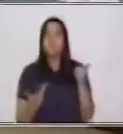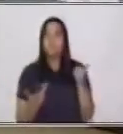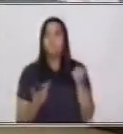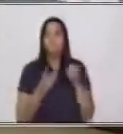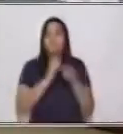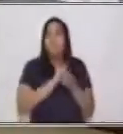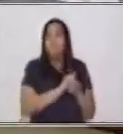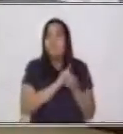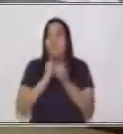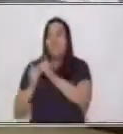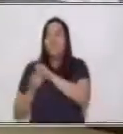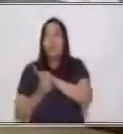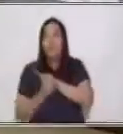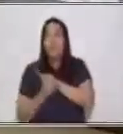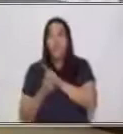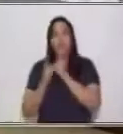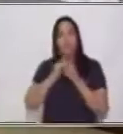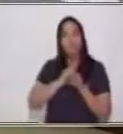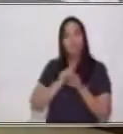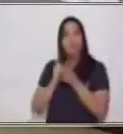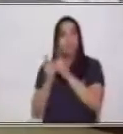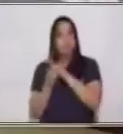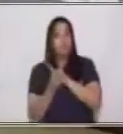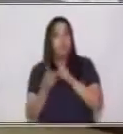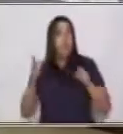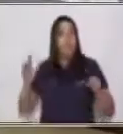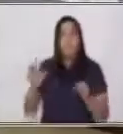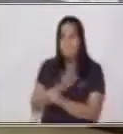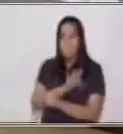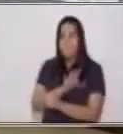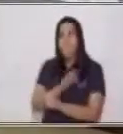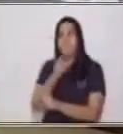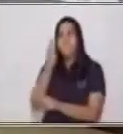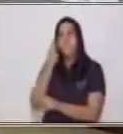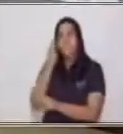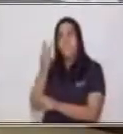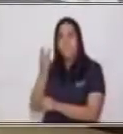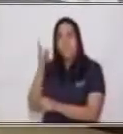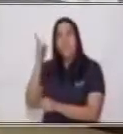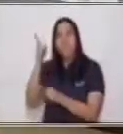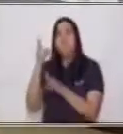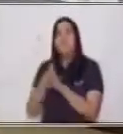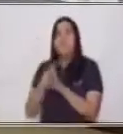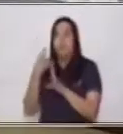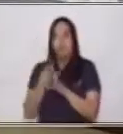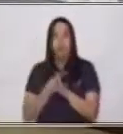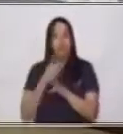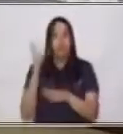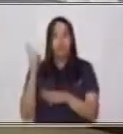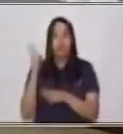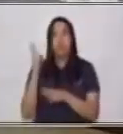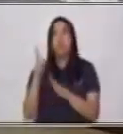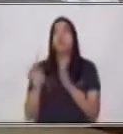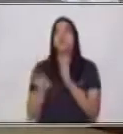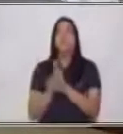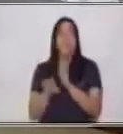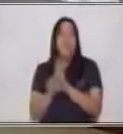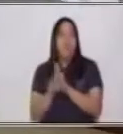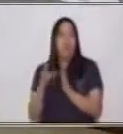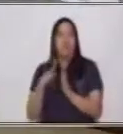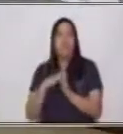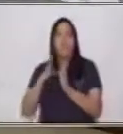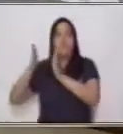0. Entonces, lo que nosotros vamos a pretender es pasar todos estos números que están acá a